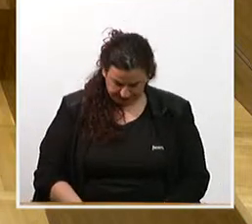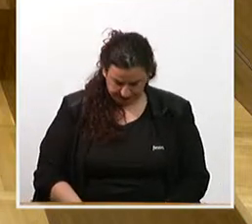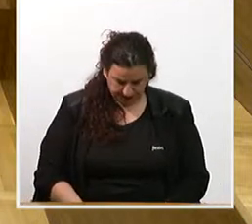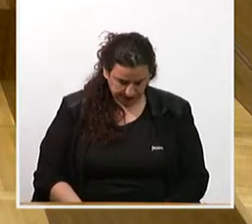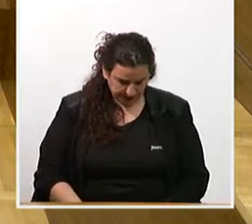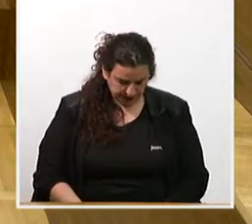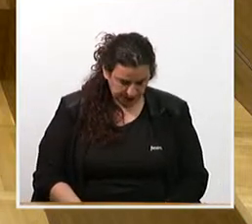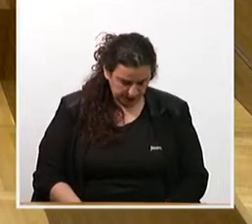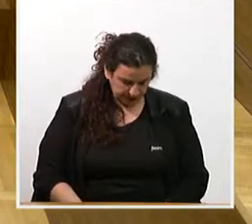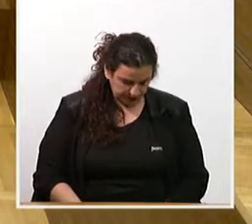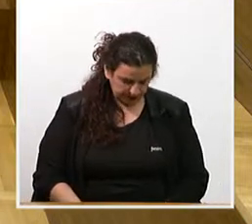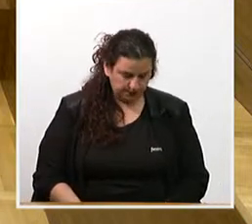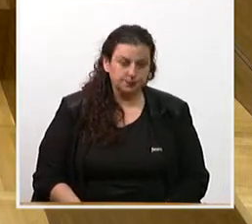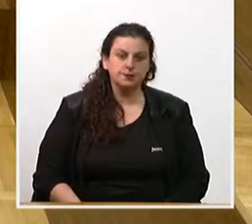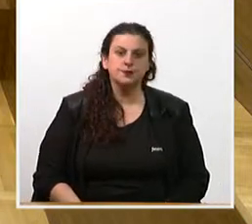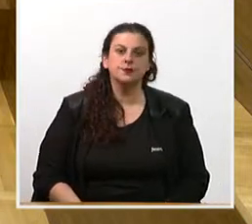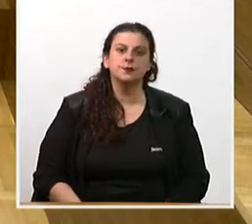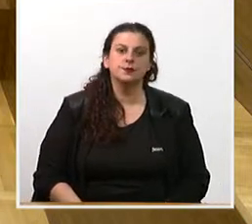gracias